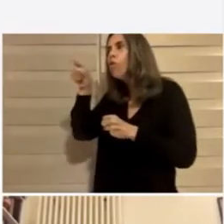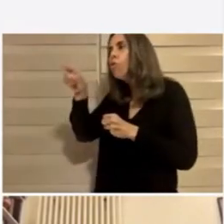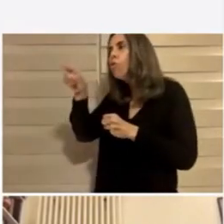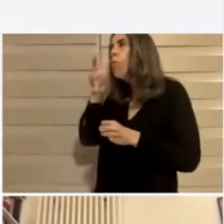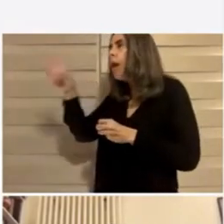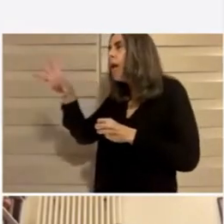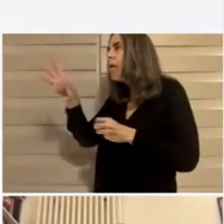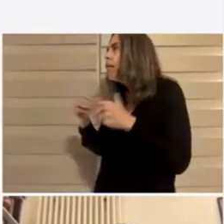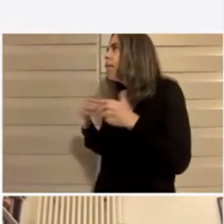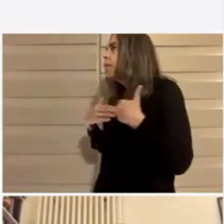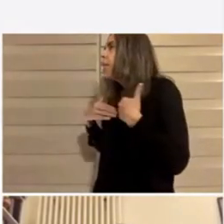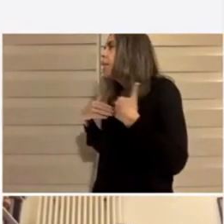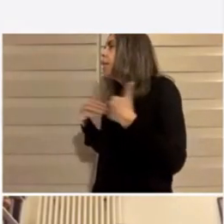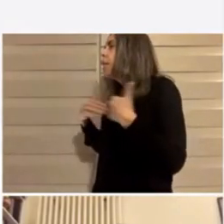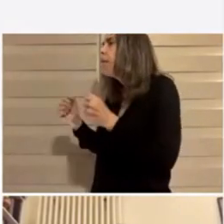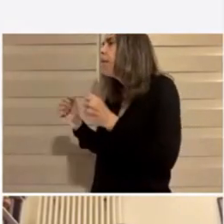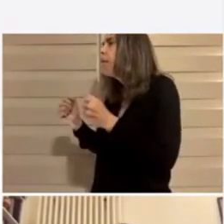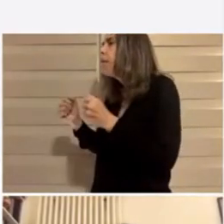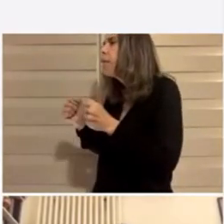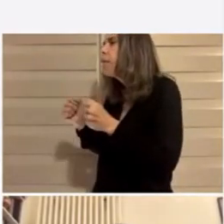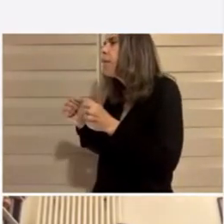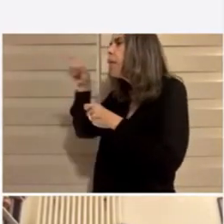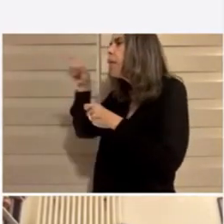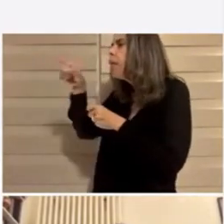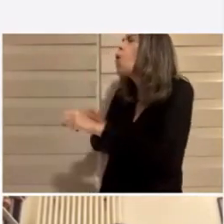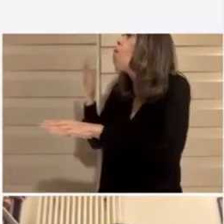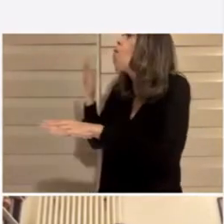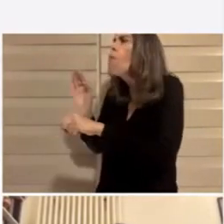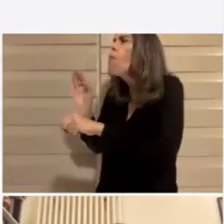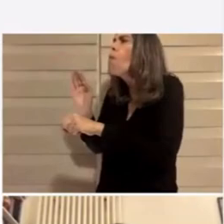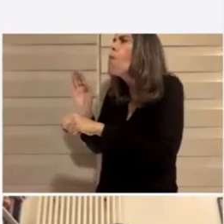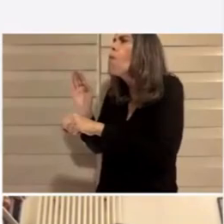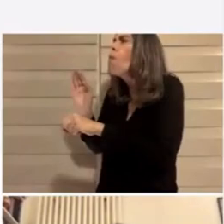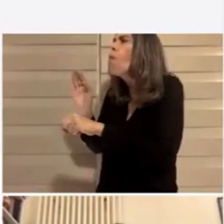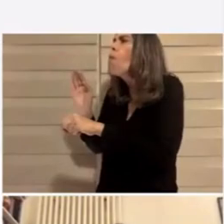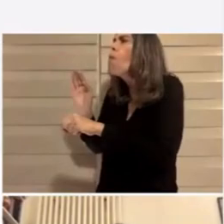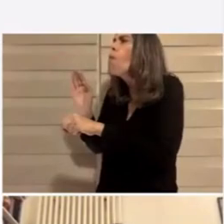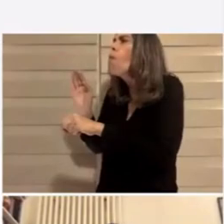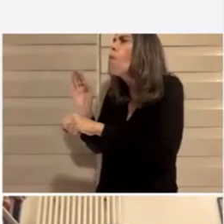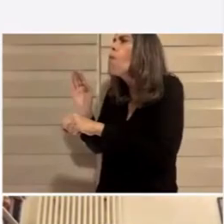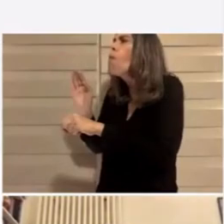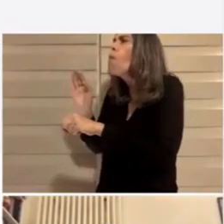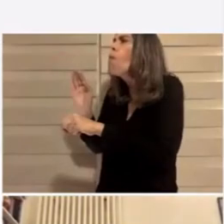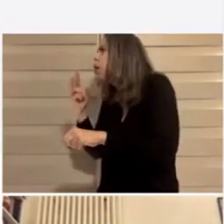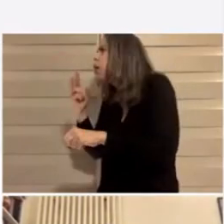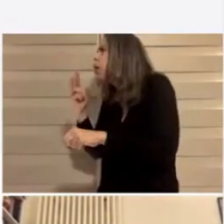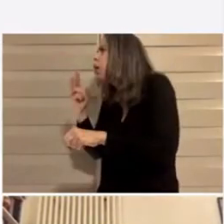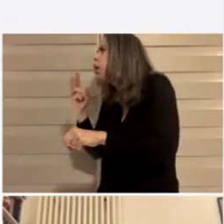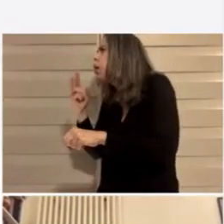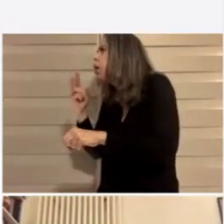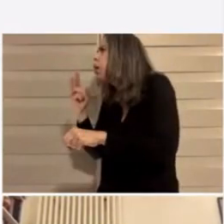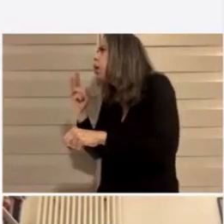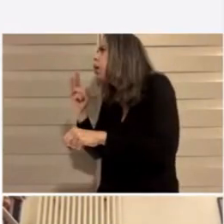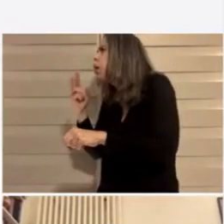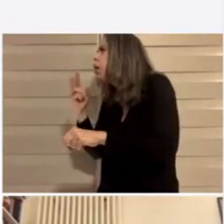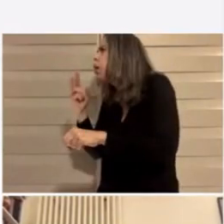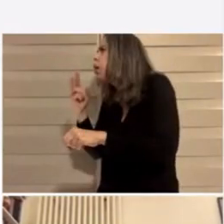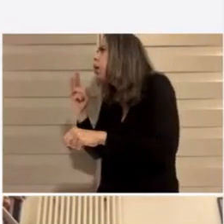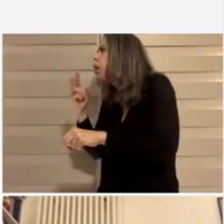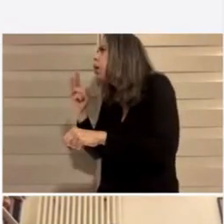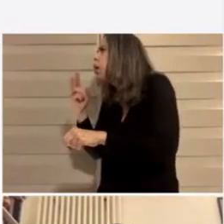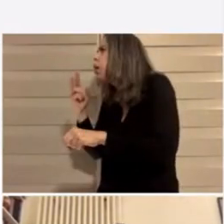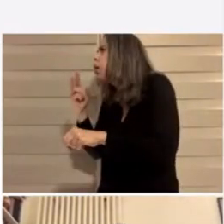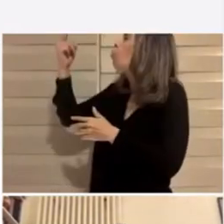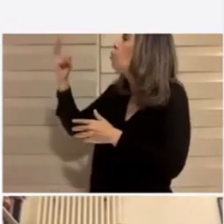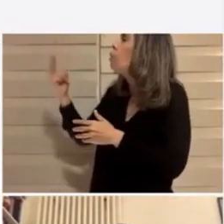propia experiencia. Cuando se enfrenten a un cuadro, cuando se enfrenten a un diorama, cuando se enfrenten a una situación. No vale la